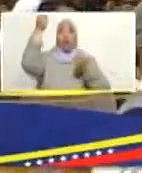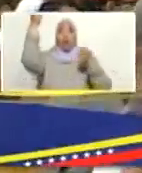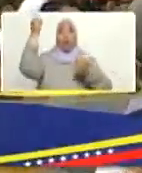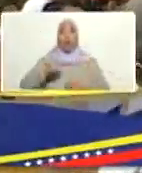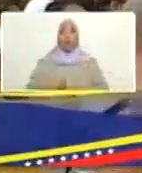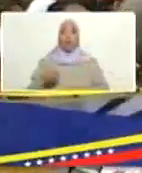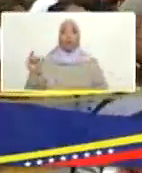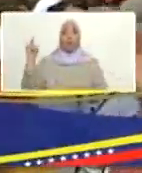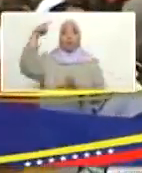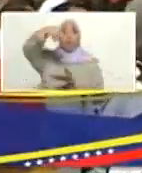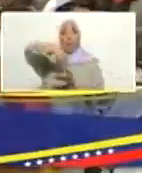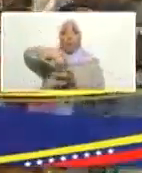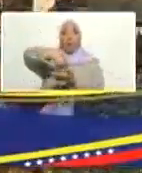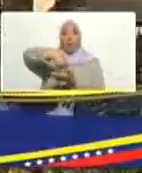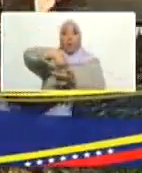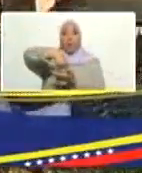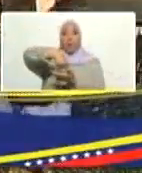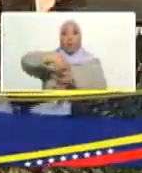Carabobo,